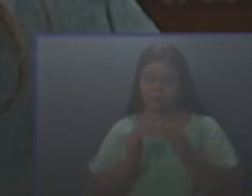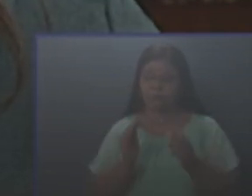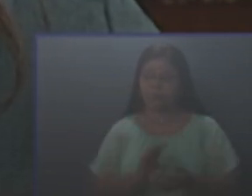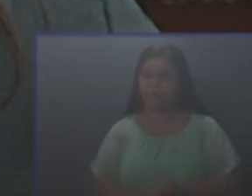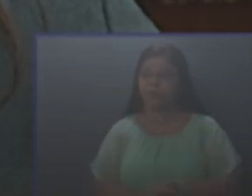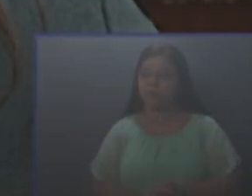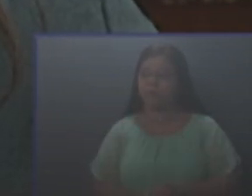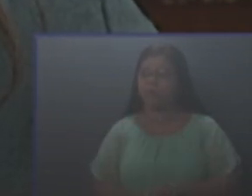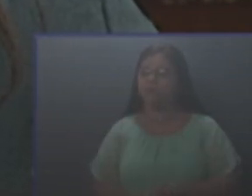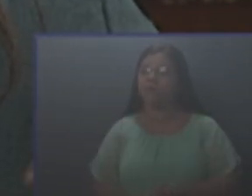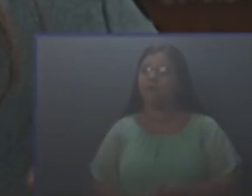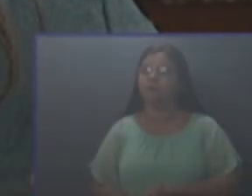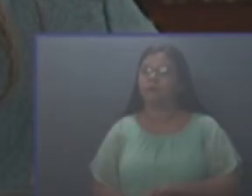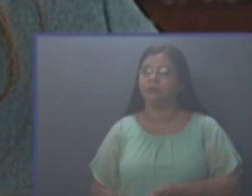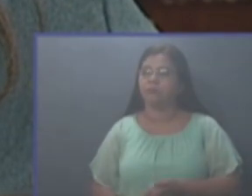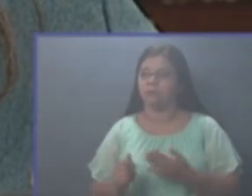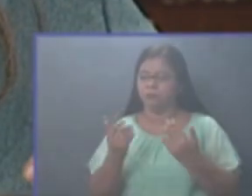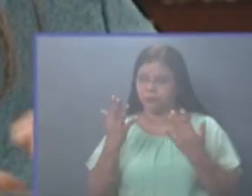También